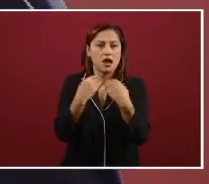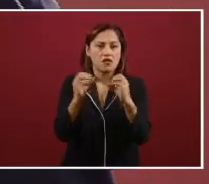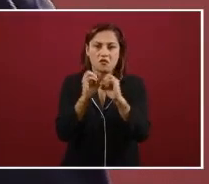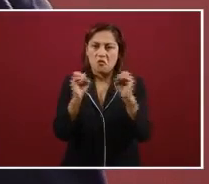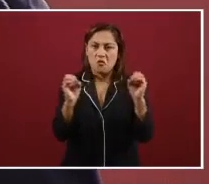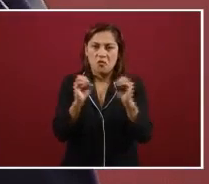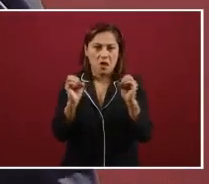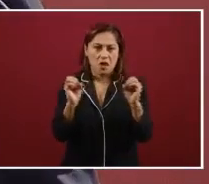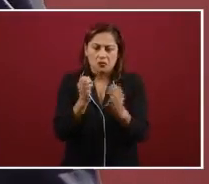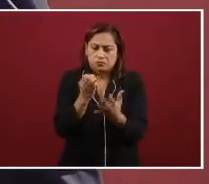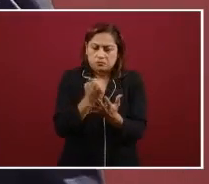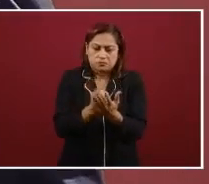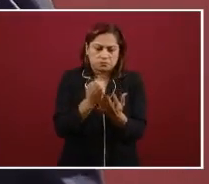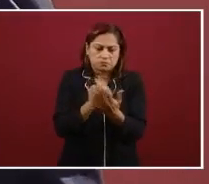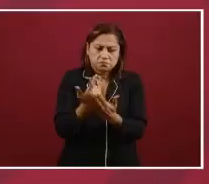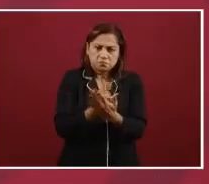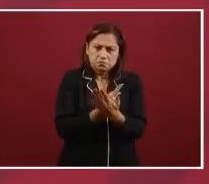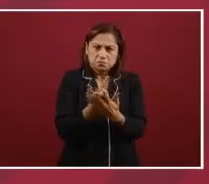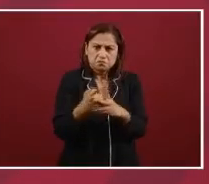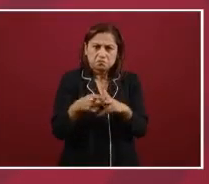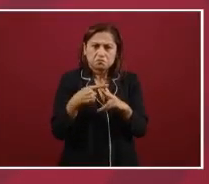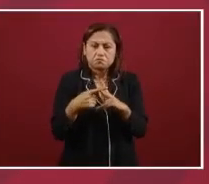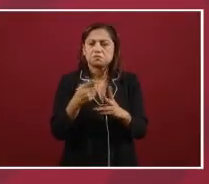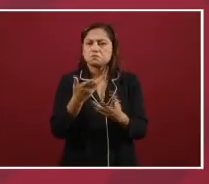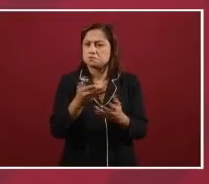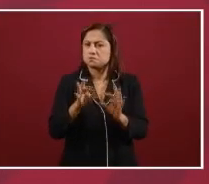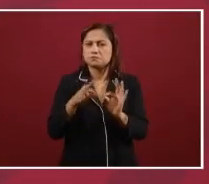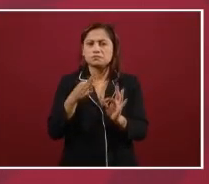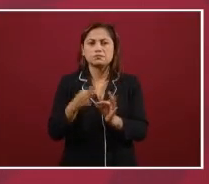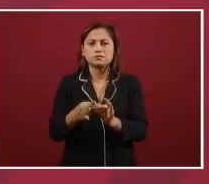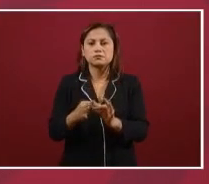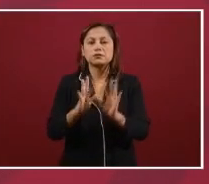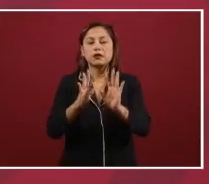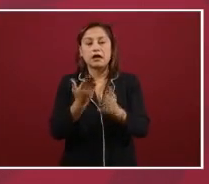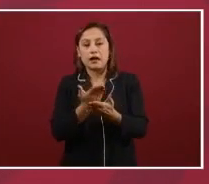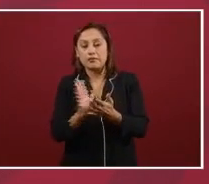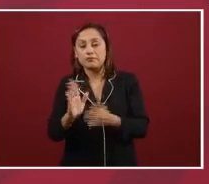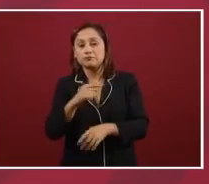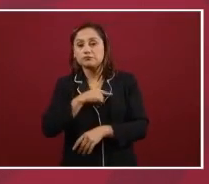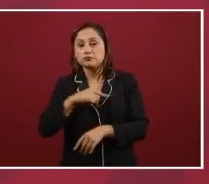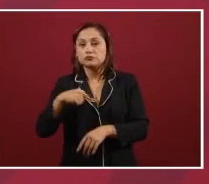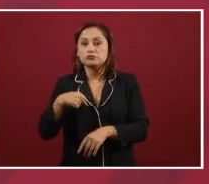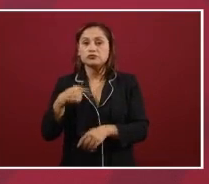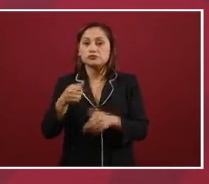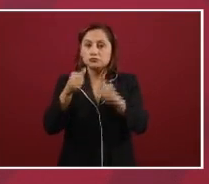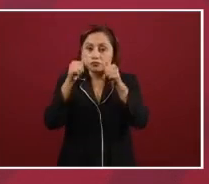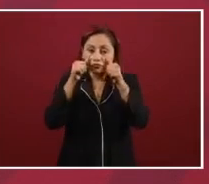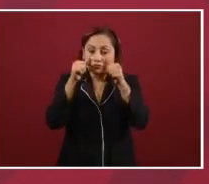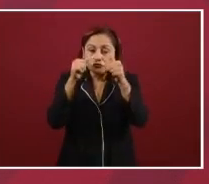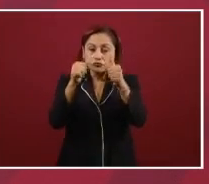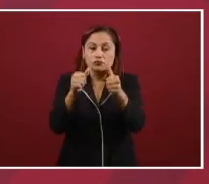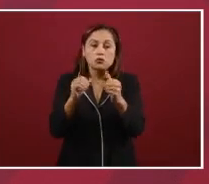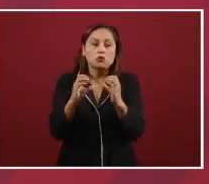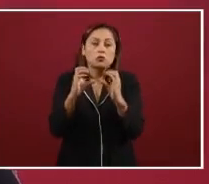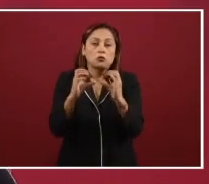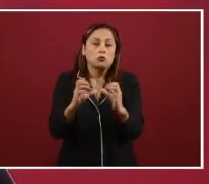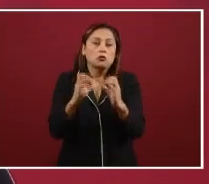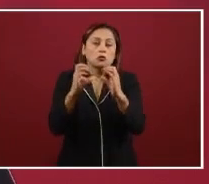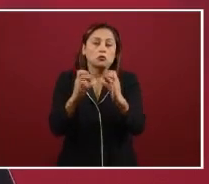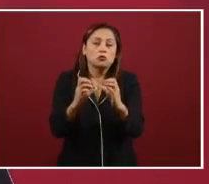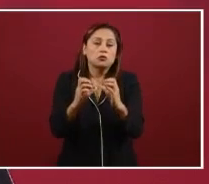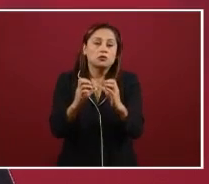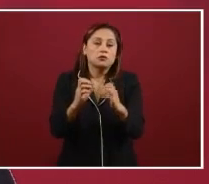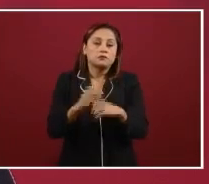finanzas públicas y estamos también cuidando no